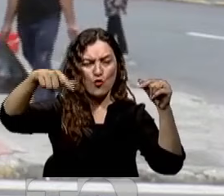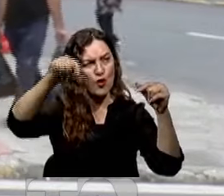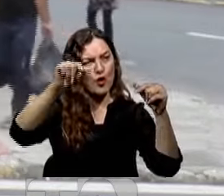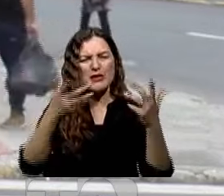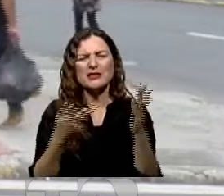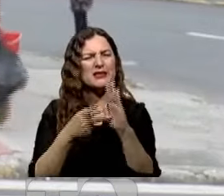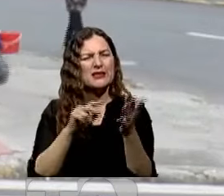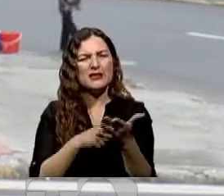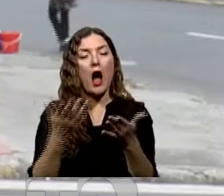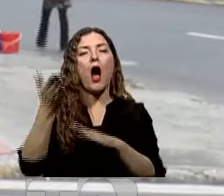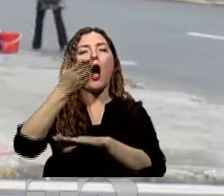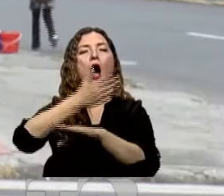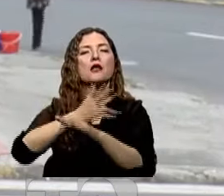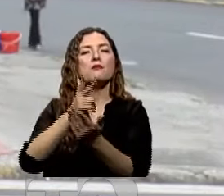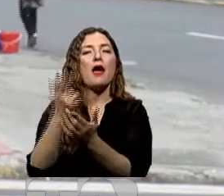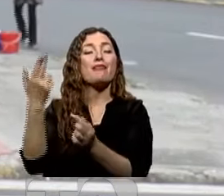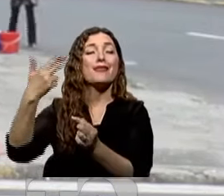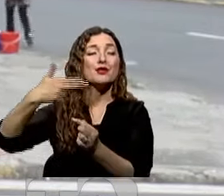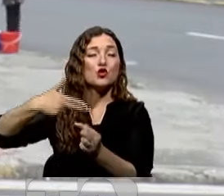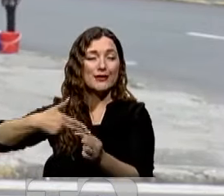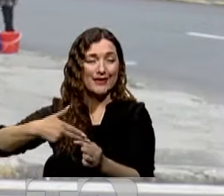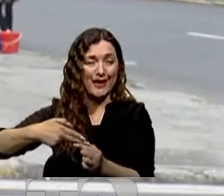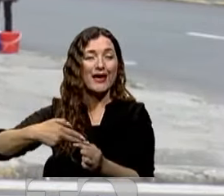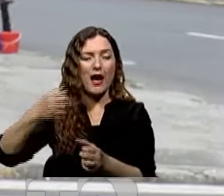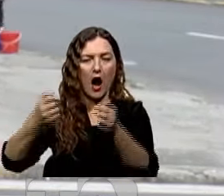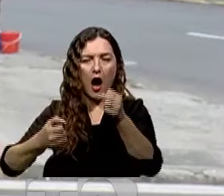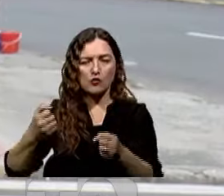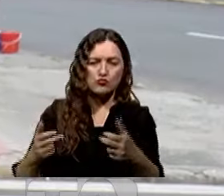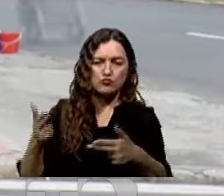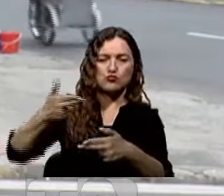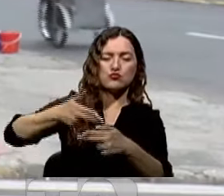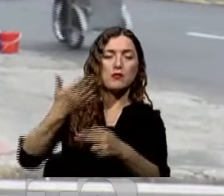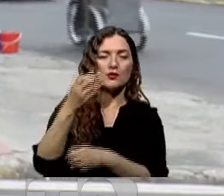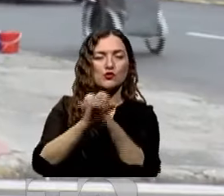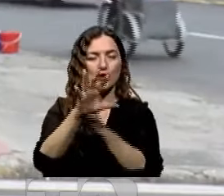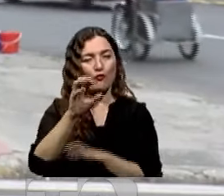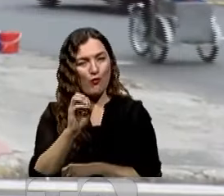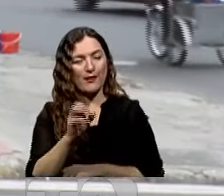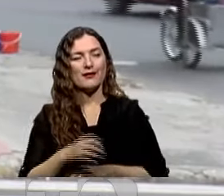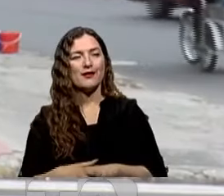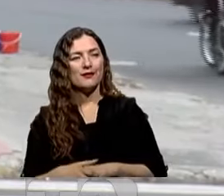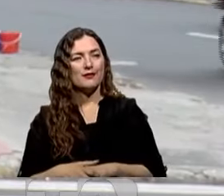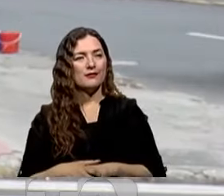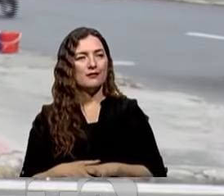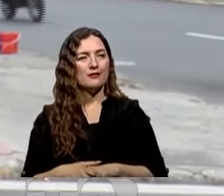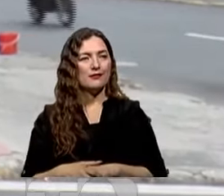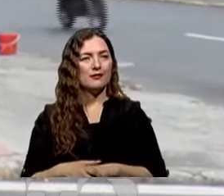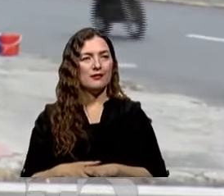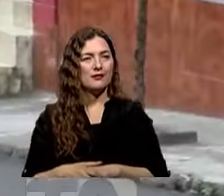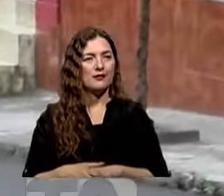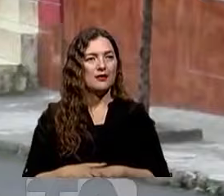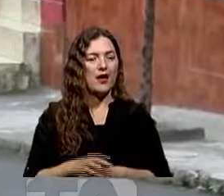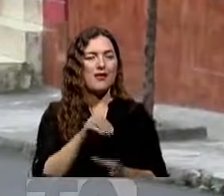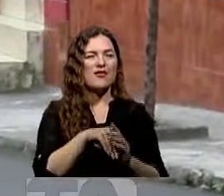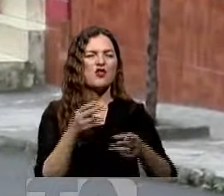era una gasolinera, más o menos hace unos 50 años, y ha pasado algunos negocios que no han dado.